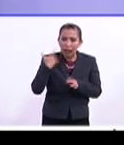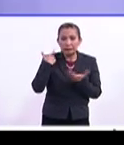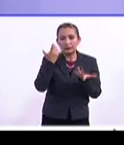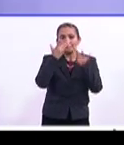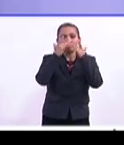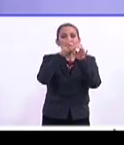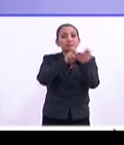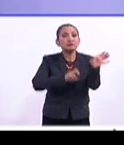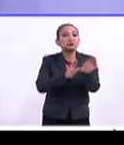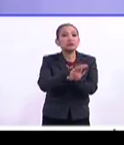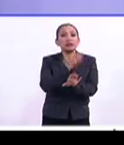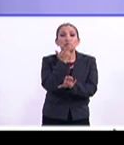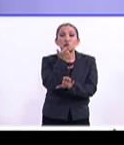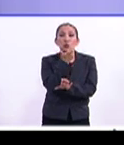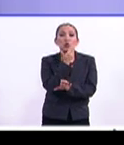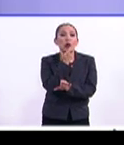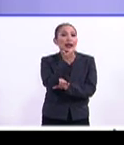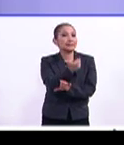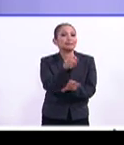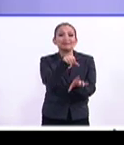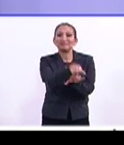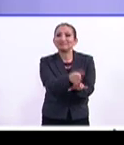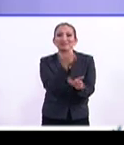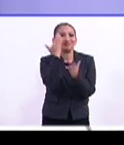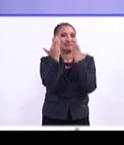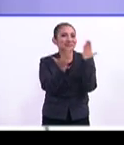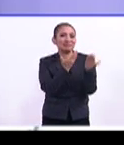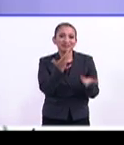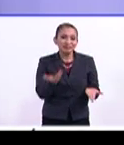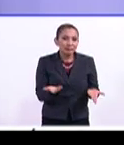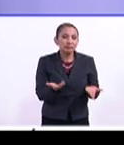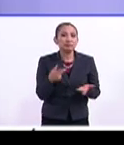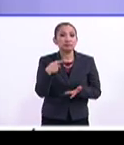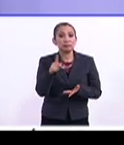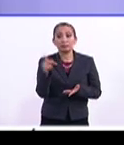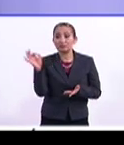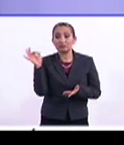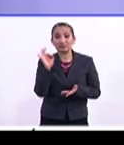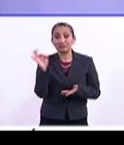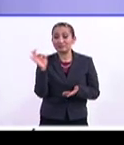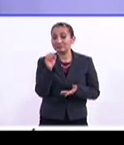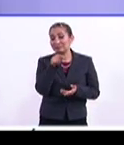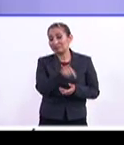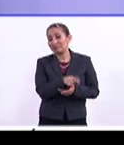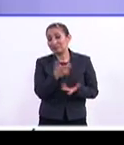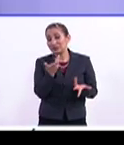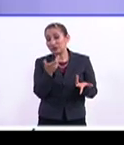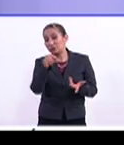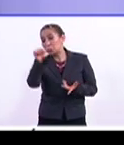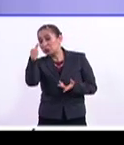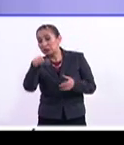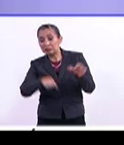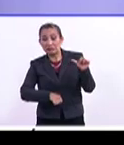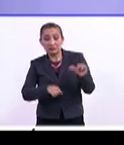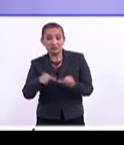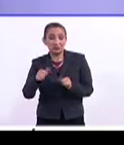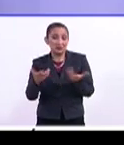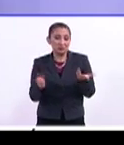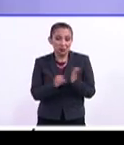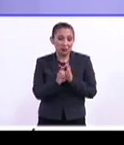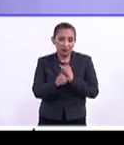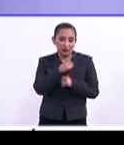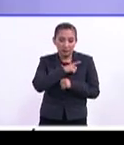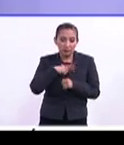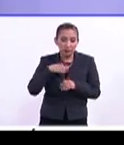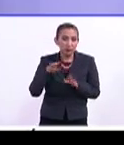es la deserción por razones económicas. Pero si no va vinculada con otras acciones que